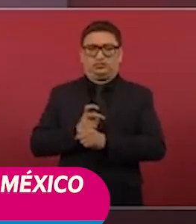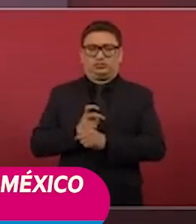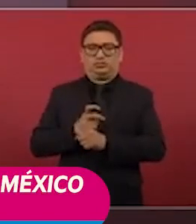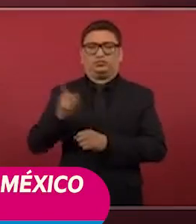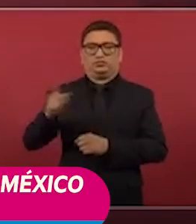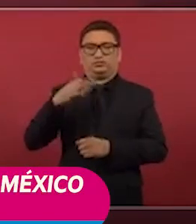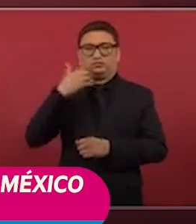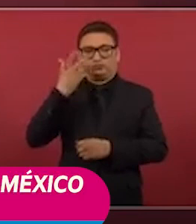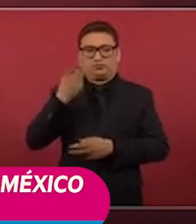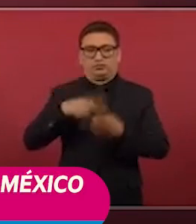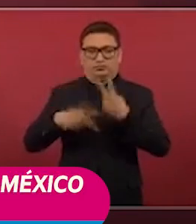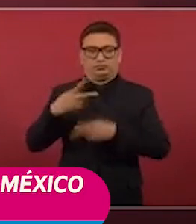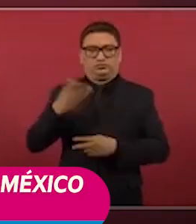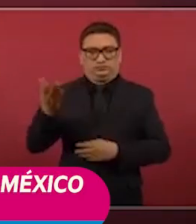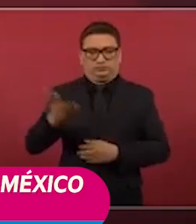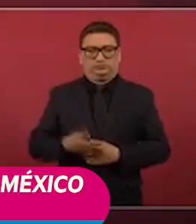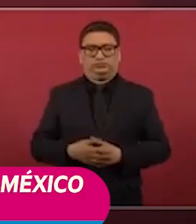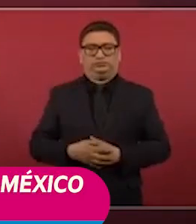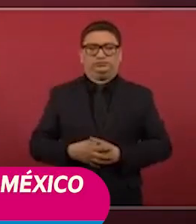¿quiere venir él?